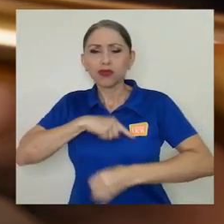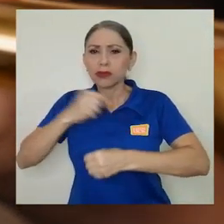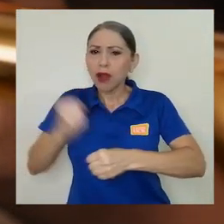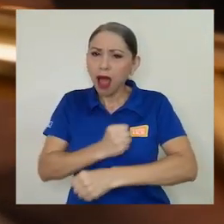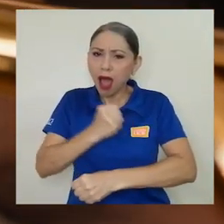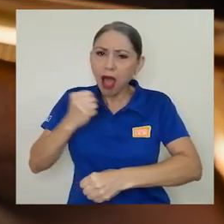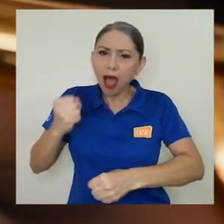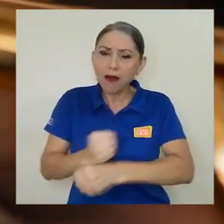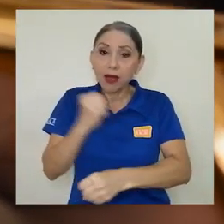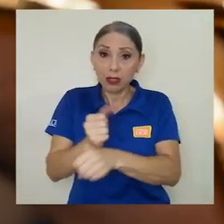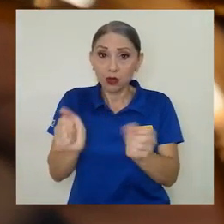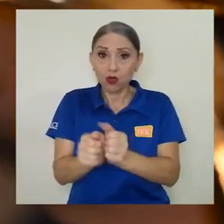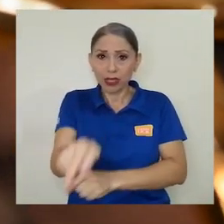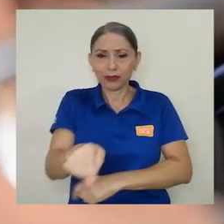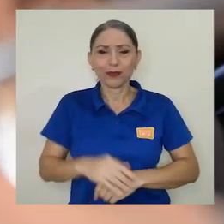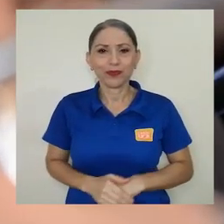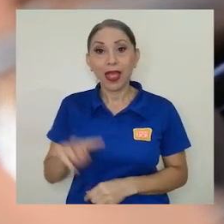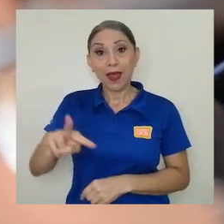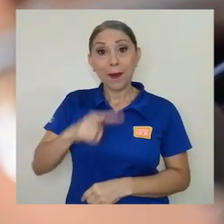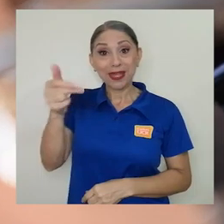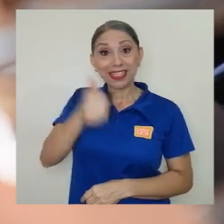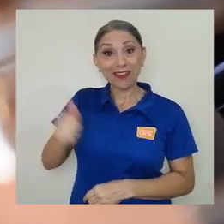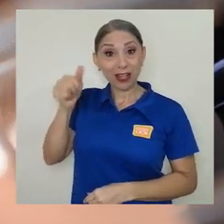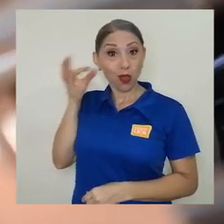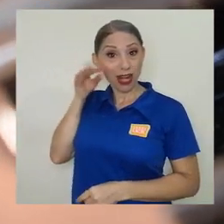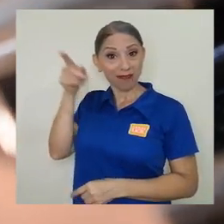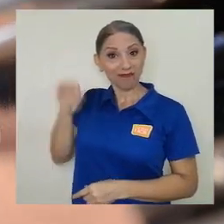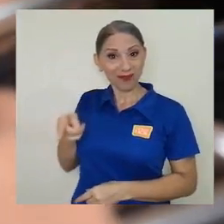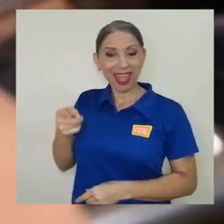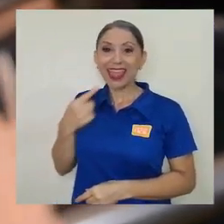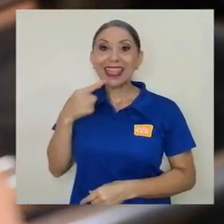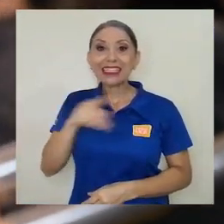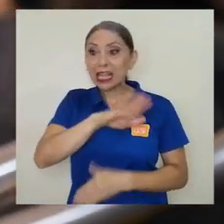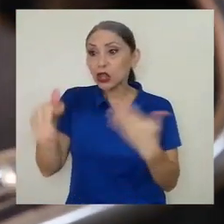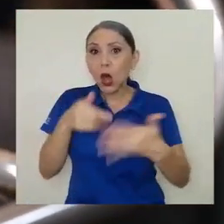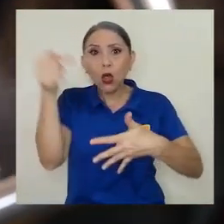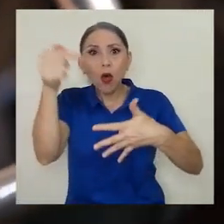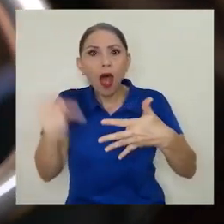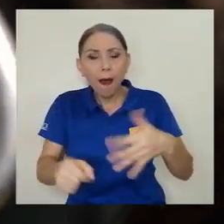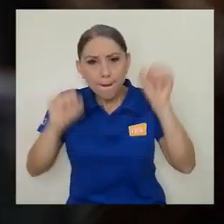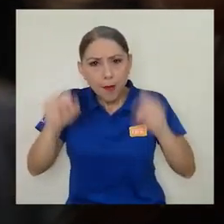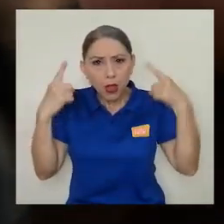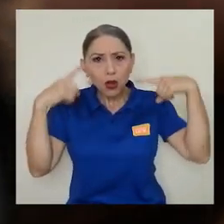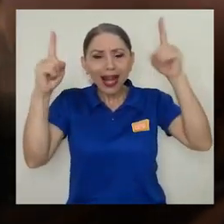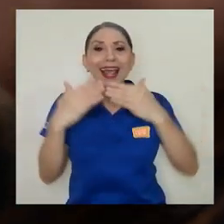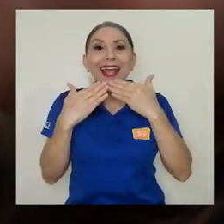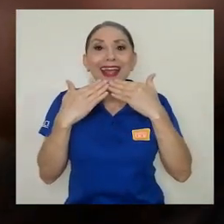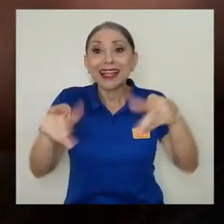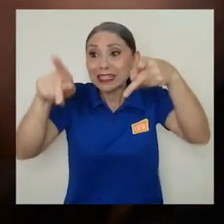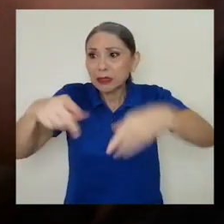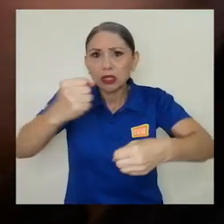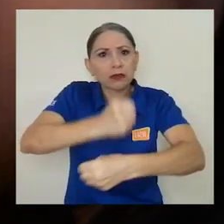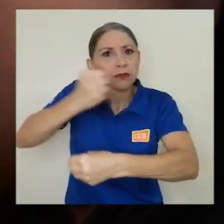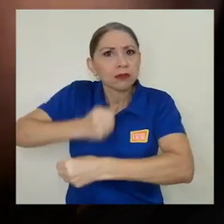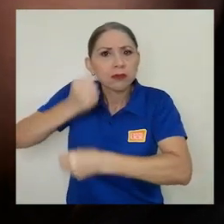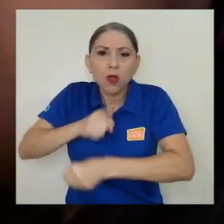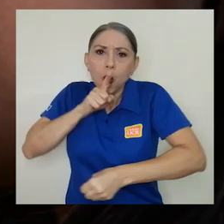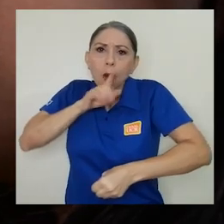en esa línea. La vicerectora destacó que todo esto ha sido posible gracias a la labor de un personal altamente